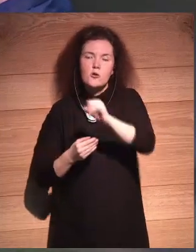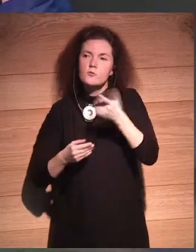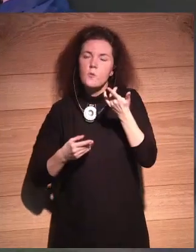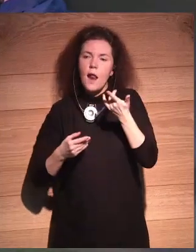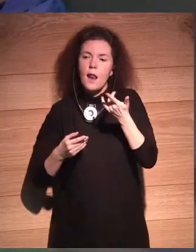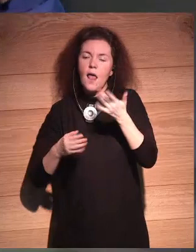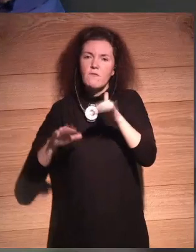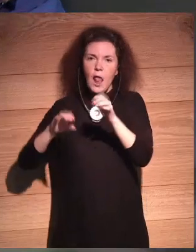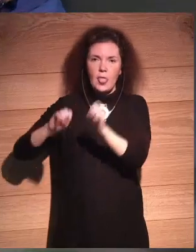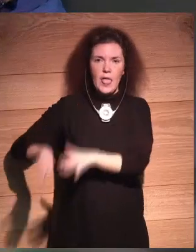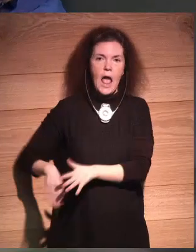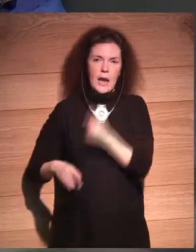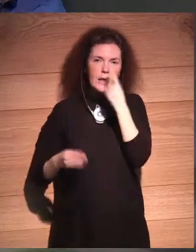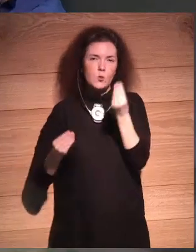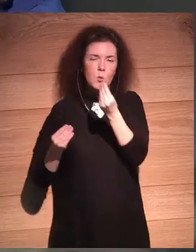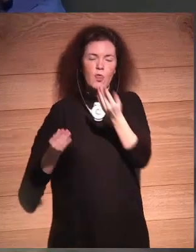obligado a abandonarlas?